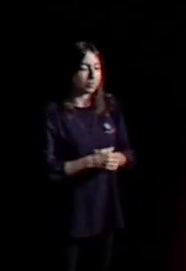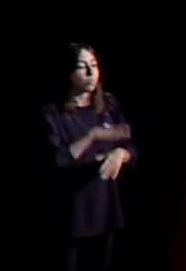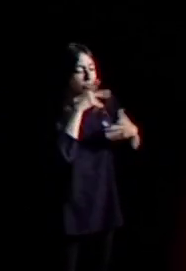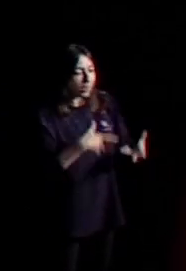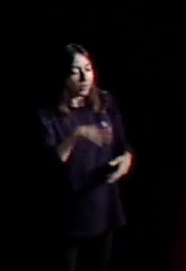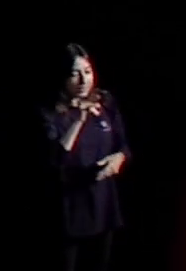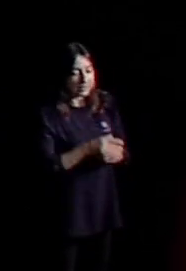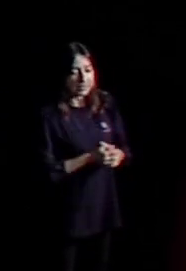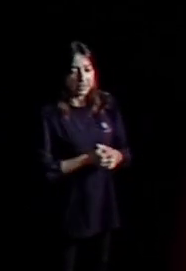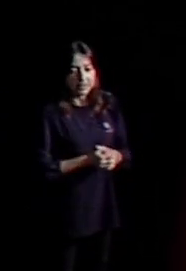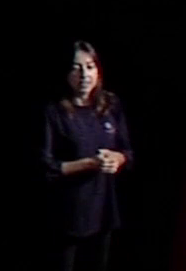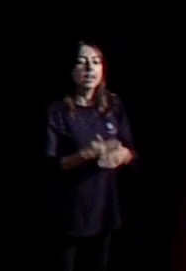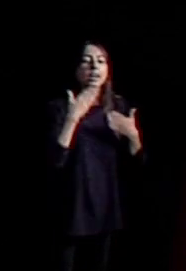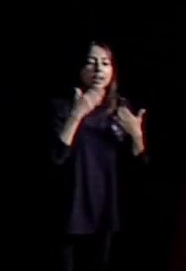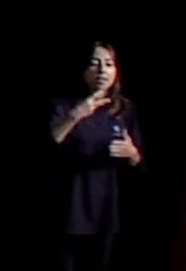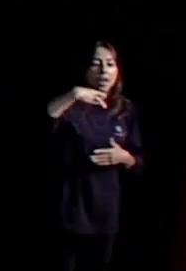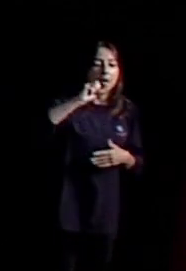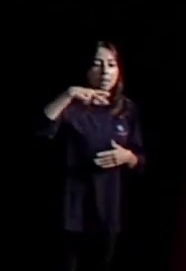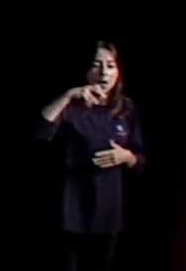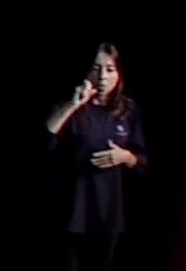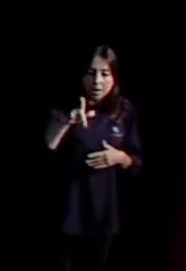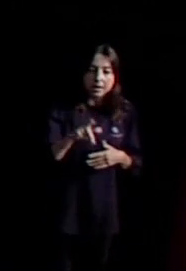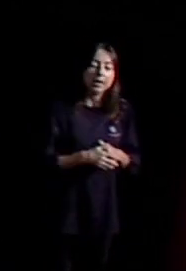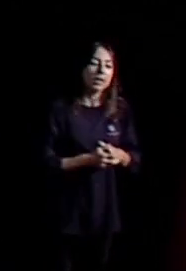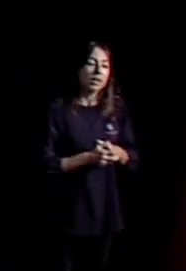¿Ahora? Sí. Gracias, Manuel.